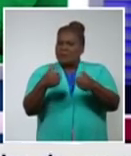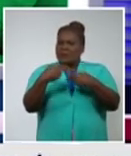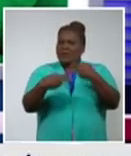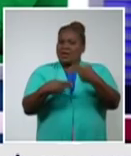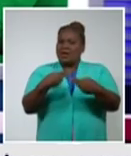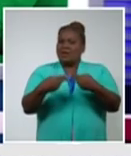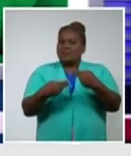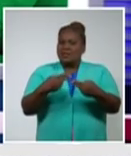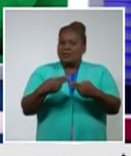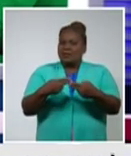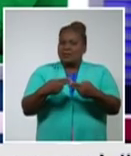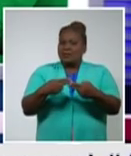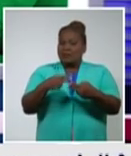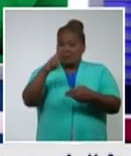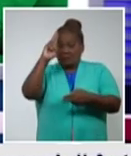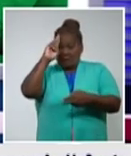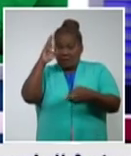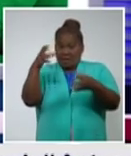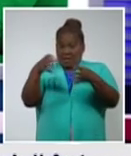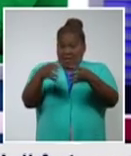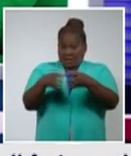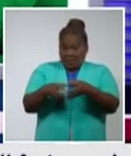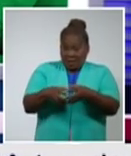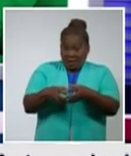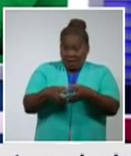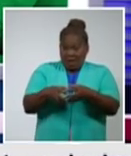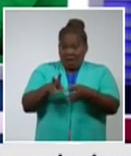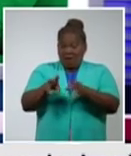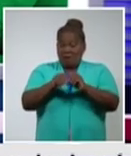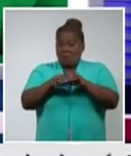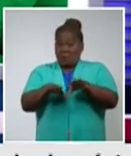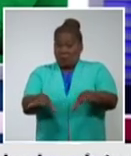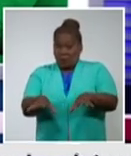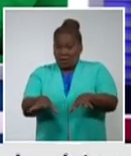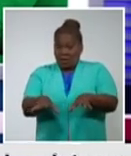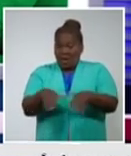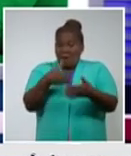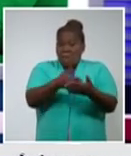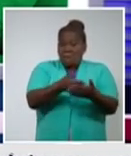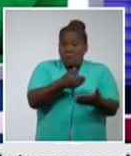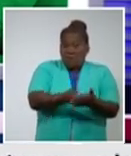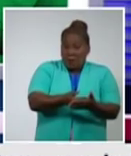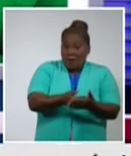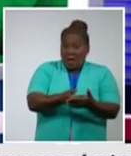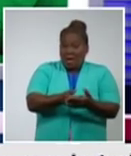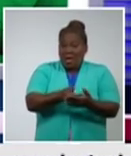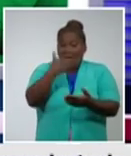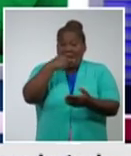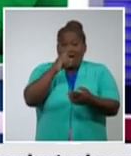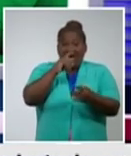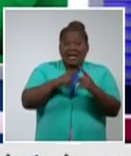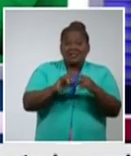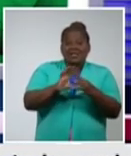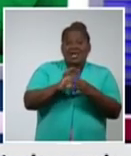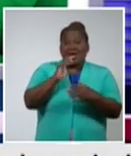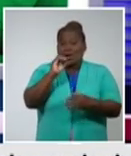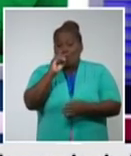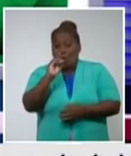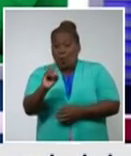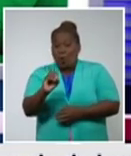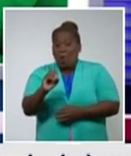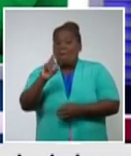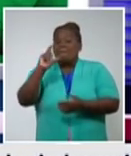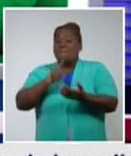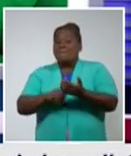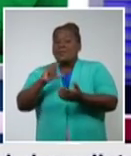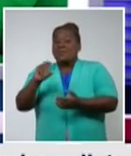clínica, epidemiología, test, PCR, para realmente tener el diagnóstico correcto